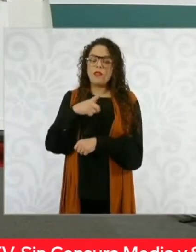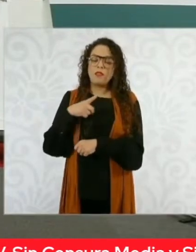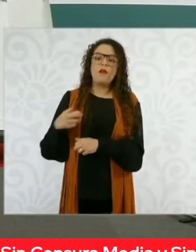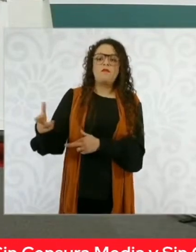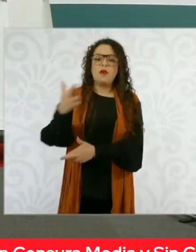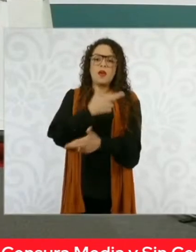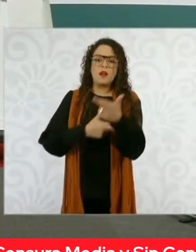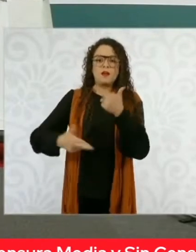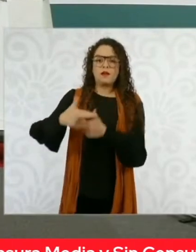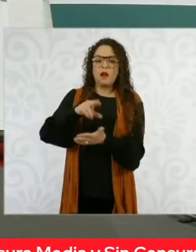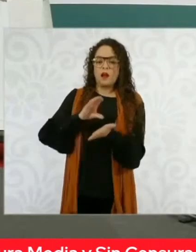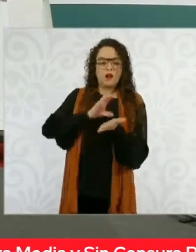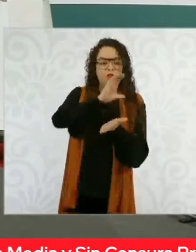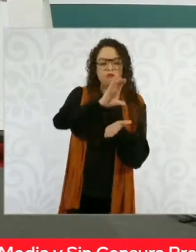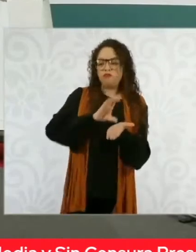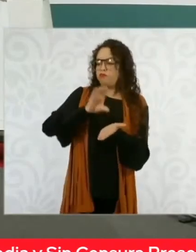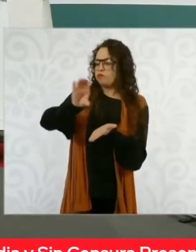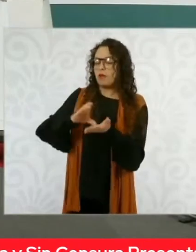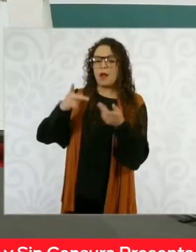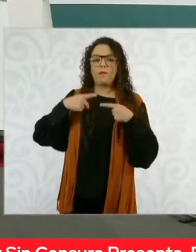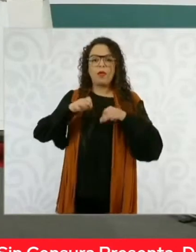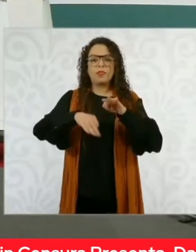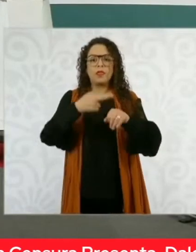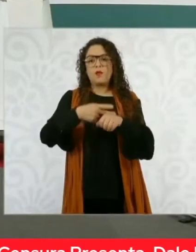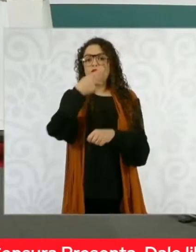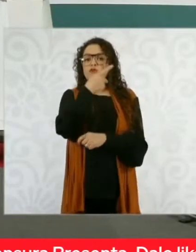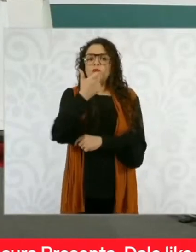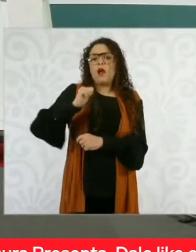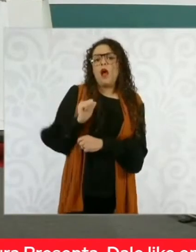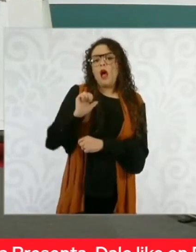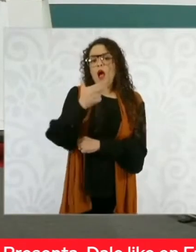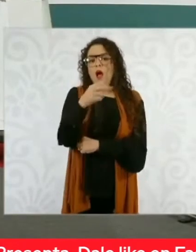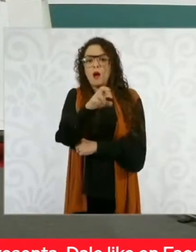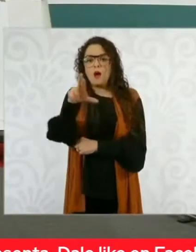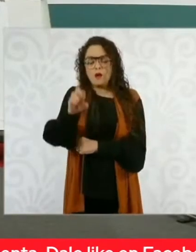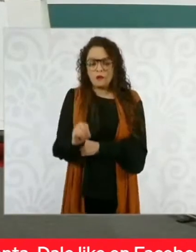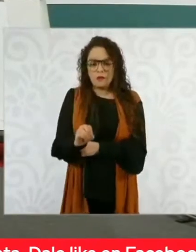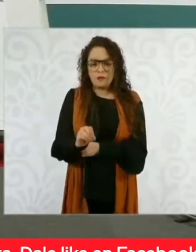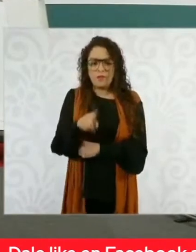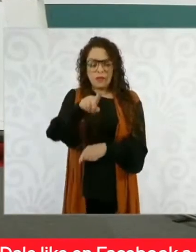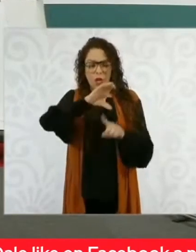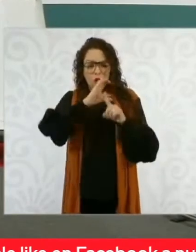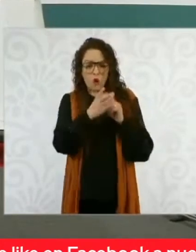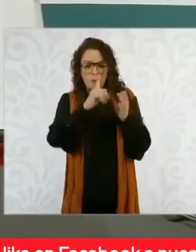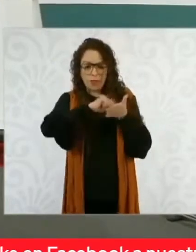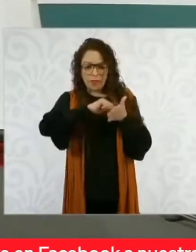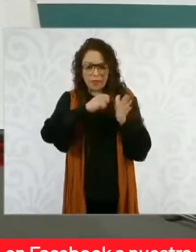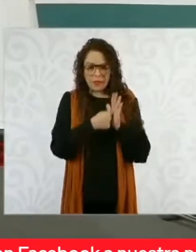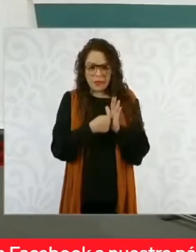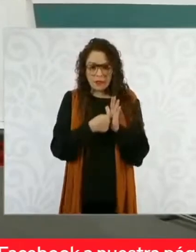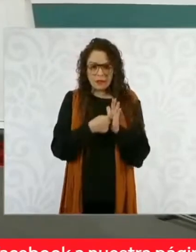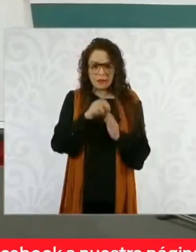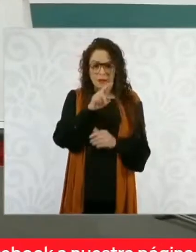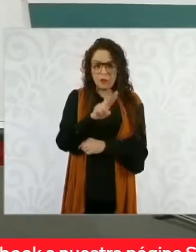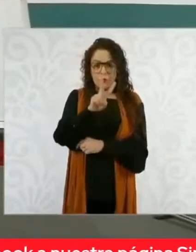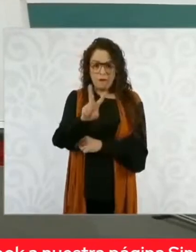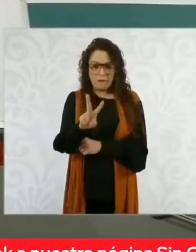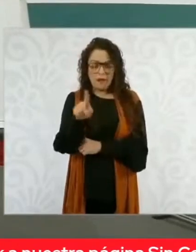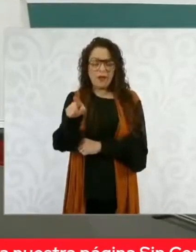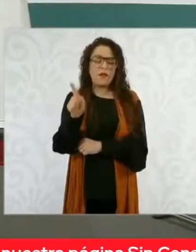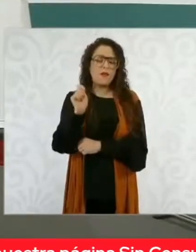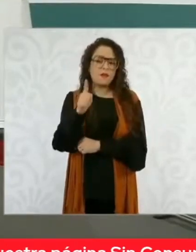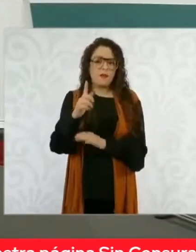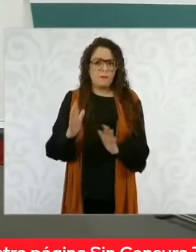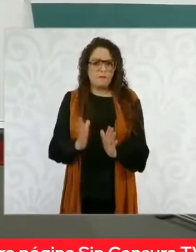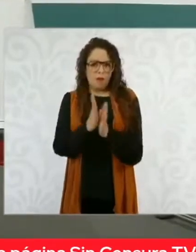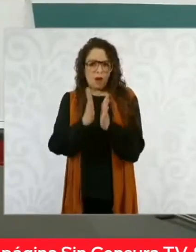trabajadores. En la sesión de julio de 2024, el Comité Técnico del RUP, donde